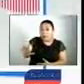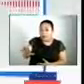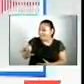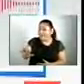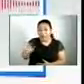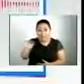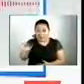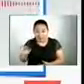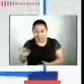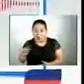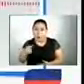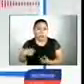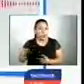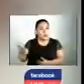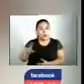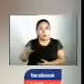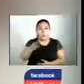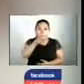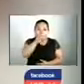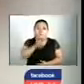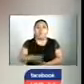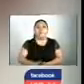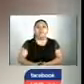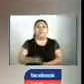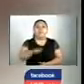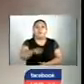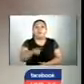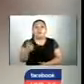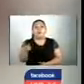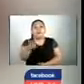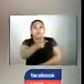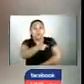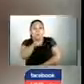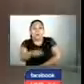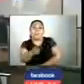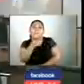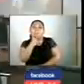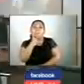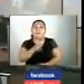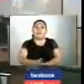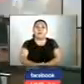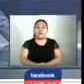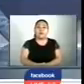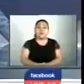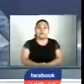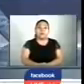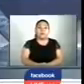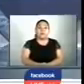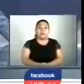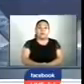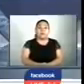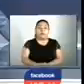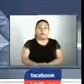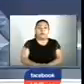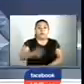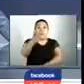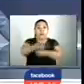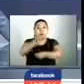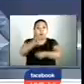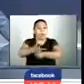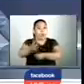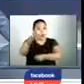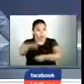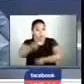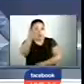se va a quedar así. Al señor lo vacunarán este viernes. Y Guatemala ya recibió